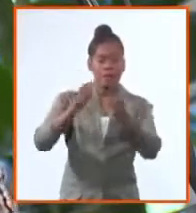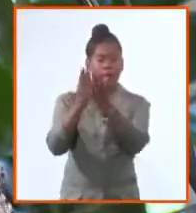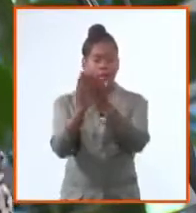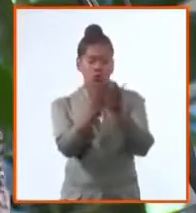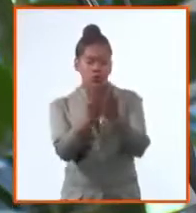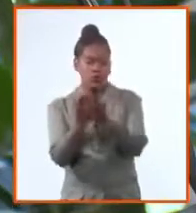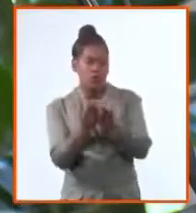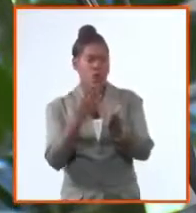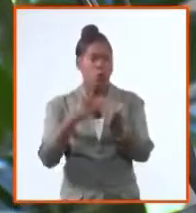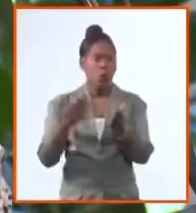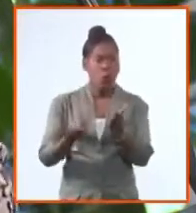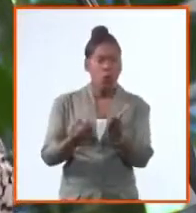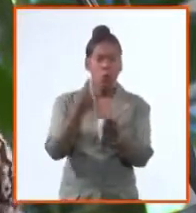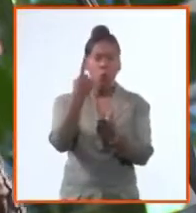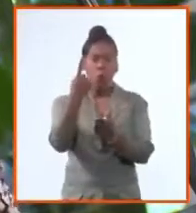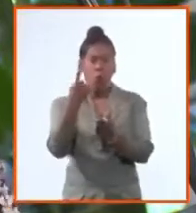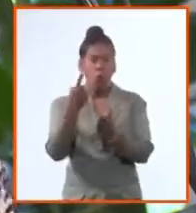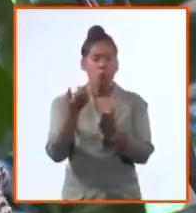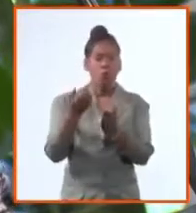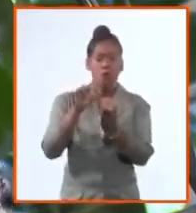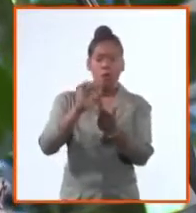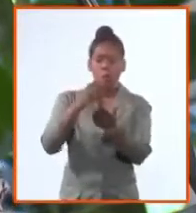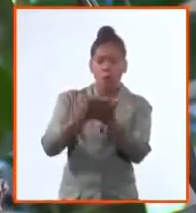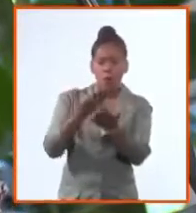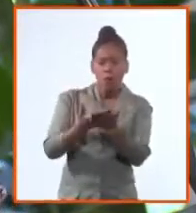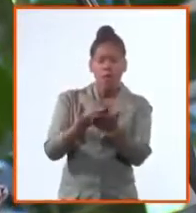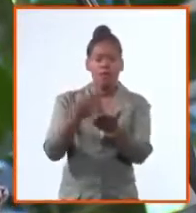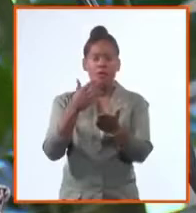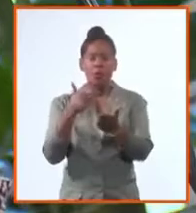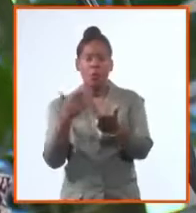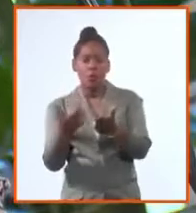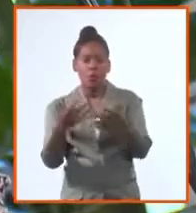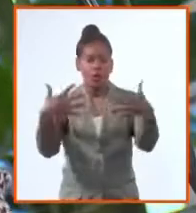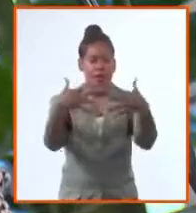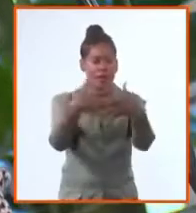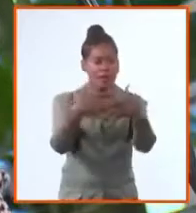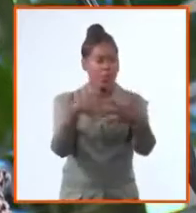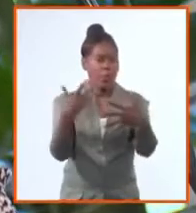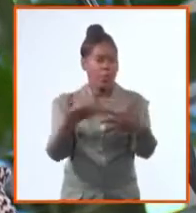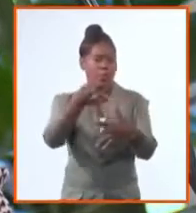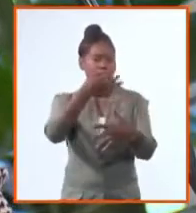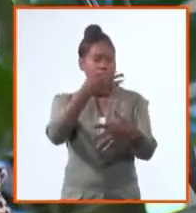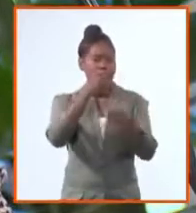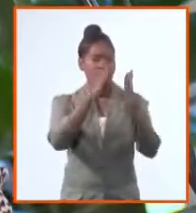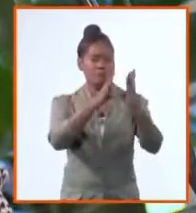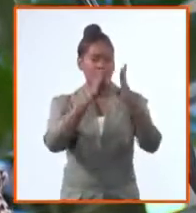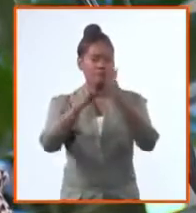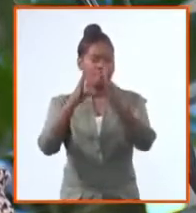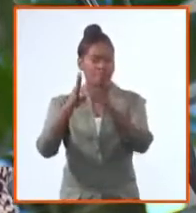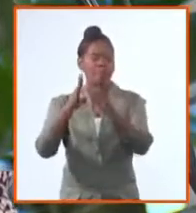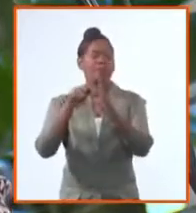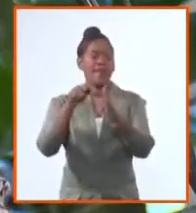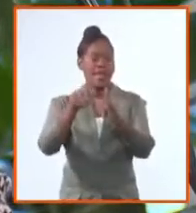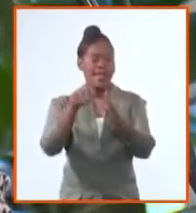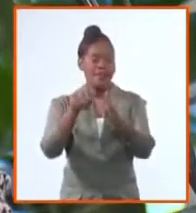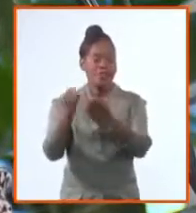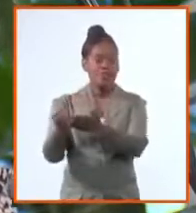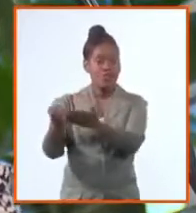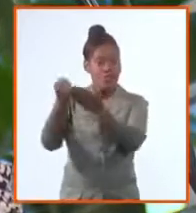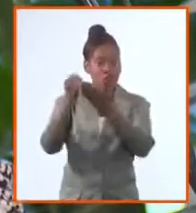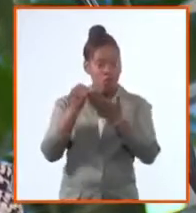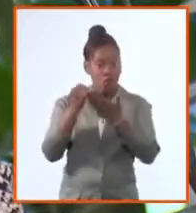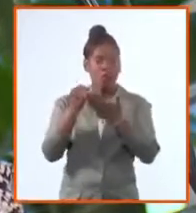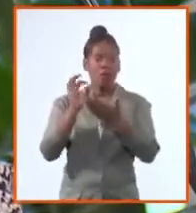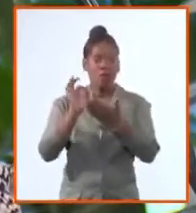nuestro trabajo de día a día cuáles eran efectivos, en qué condiciones mejores, y que incluso fue lo que permitió ir haciendo cambios en el